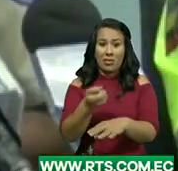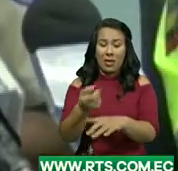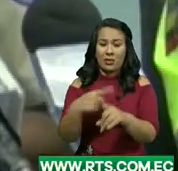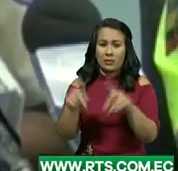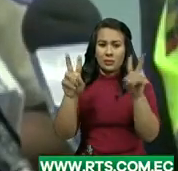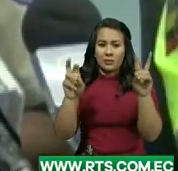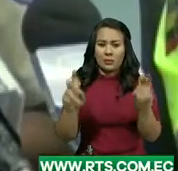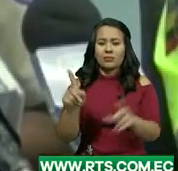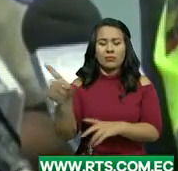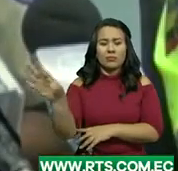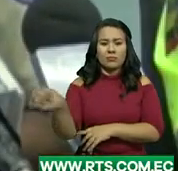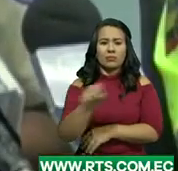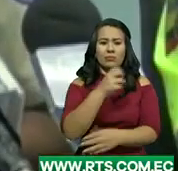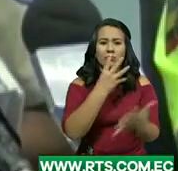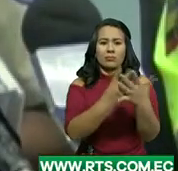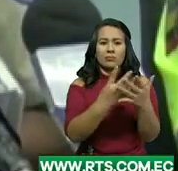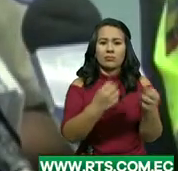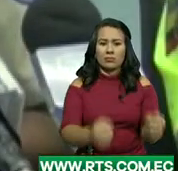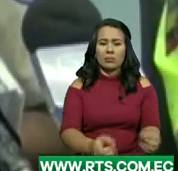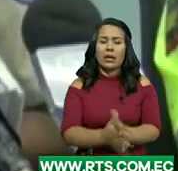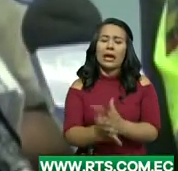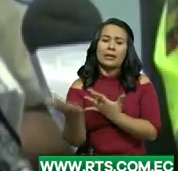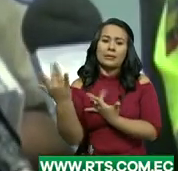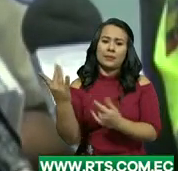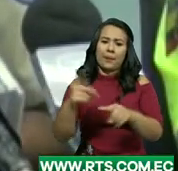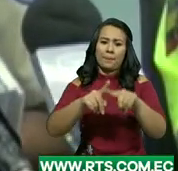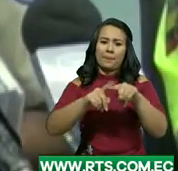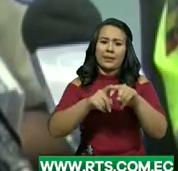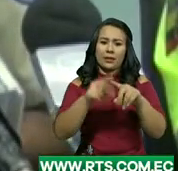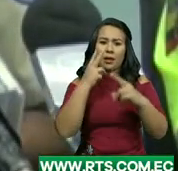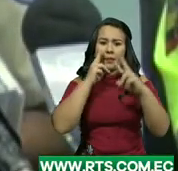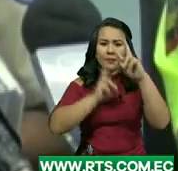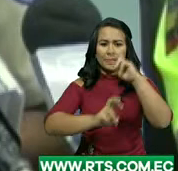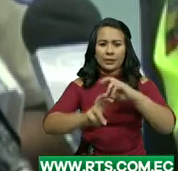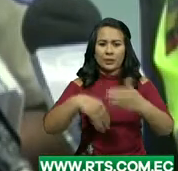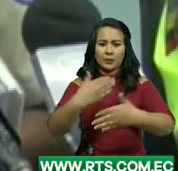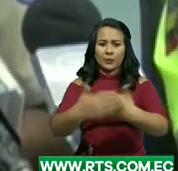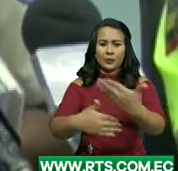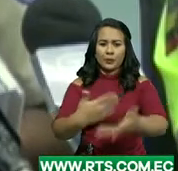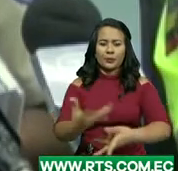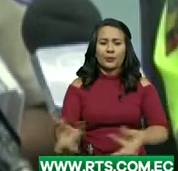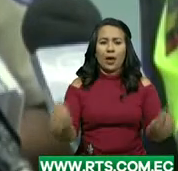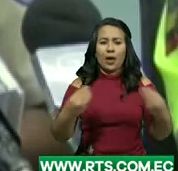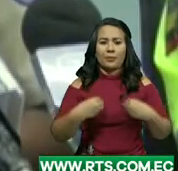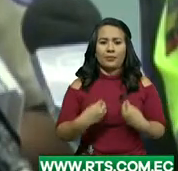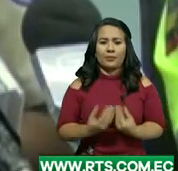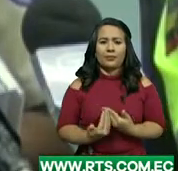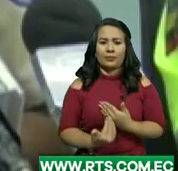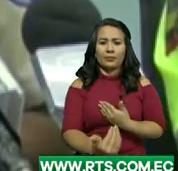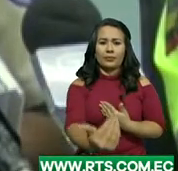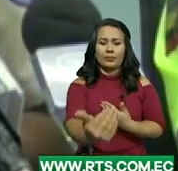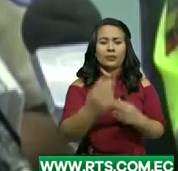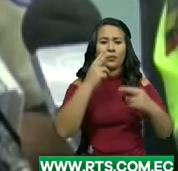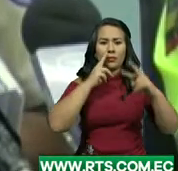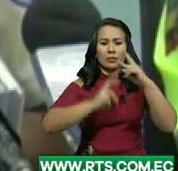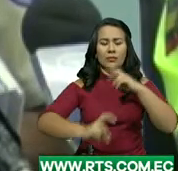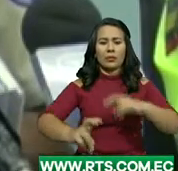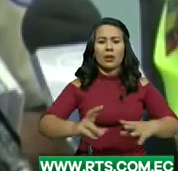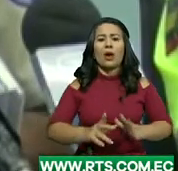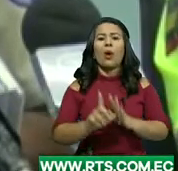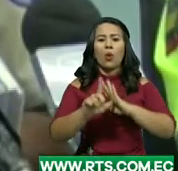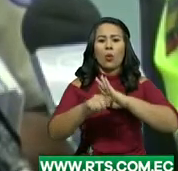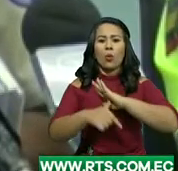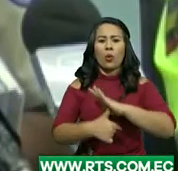más participantes, eso se irá determinando a raíz de que avance la investigación luego